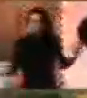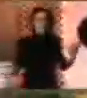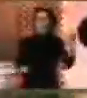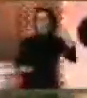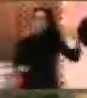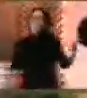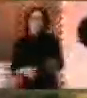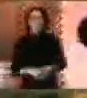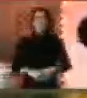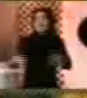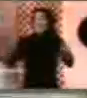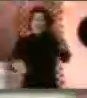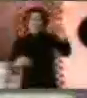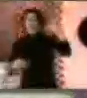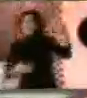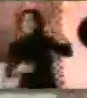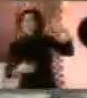escándalos, muchos escándalos.